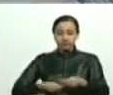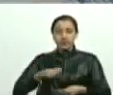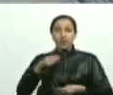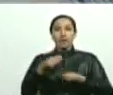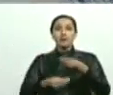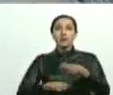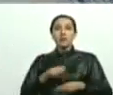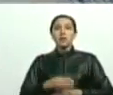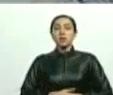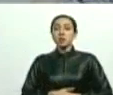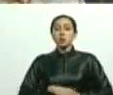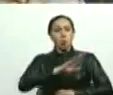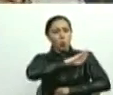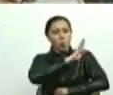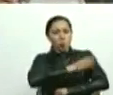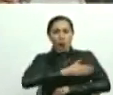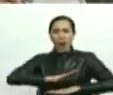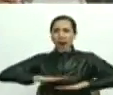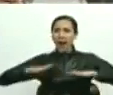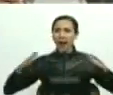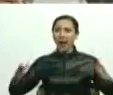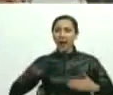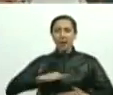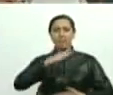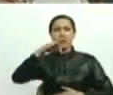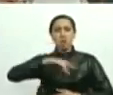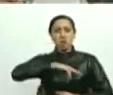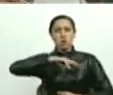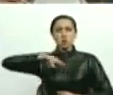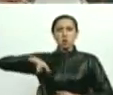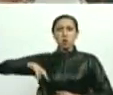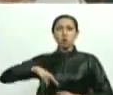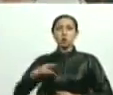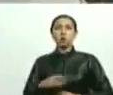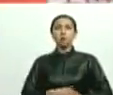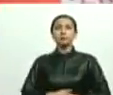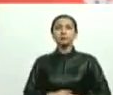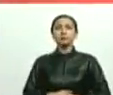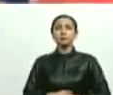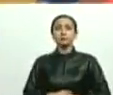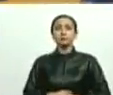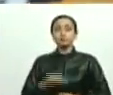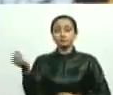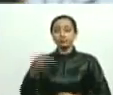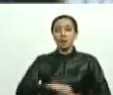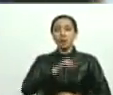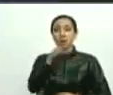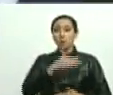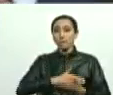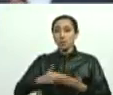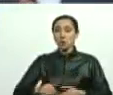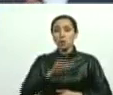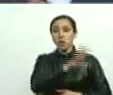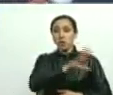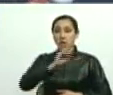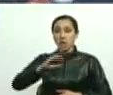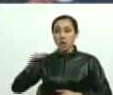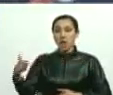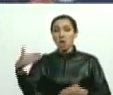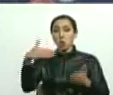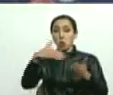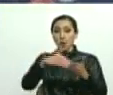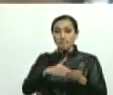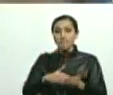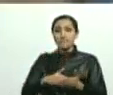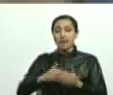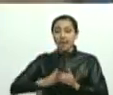una gran fuerza espiritual para nosotros, más de 2.500.000